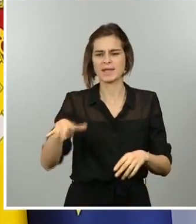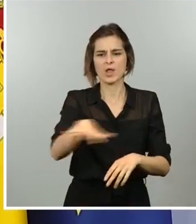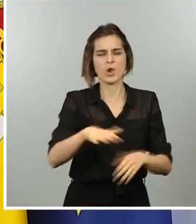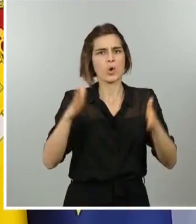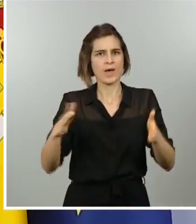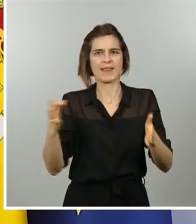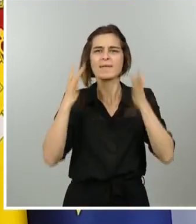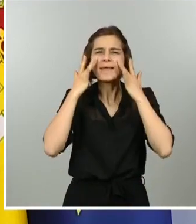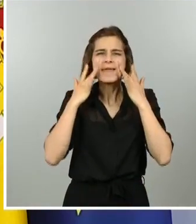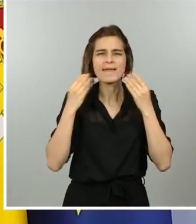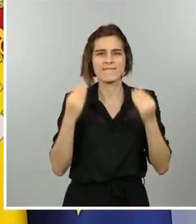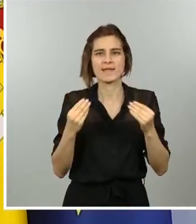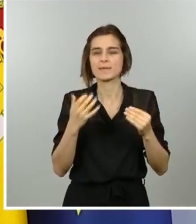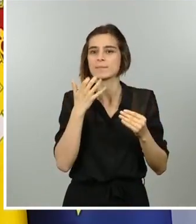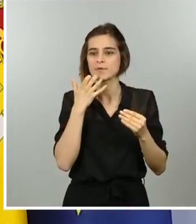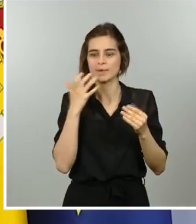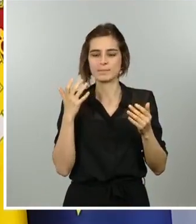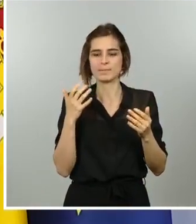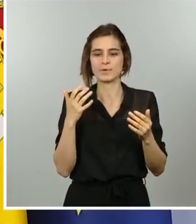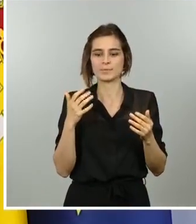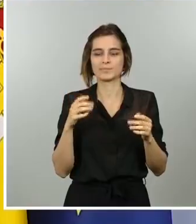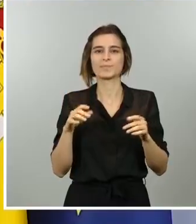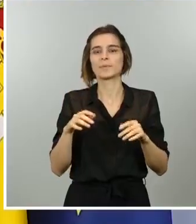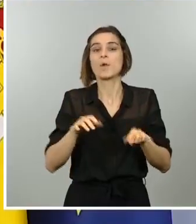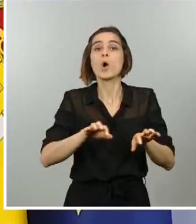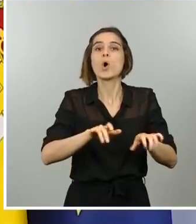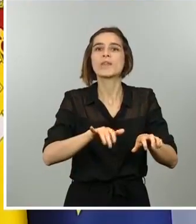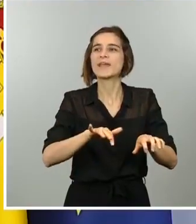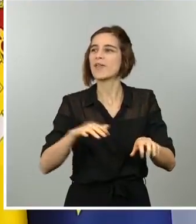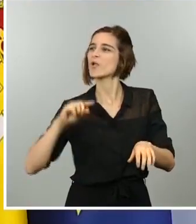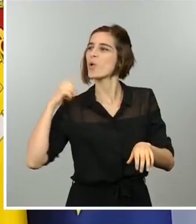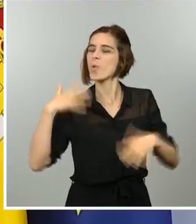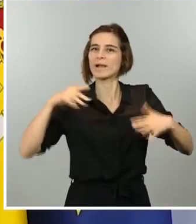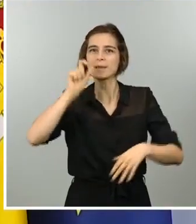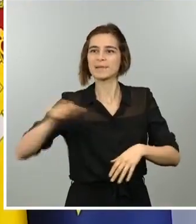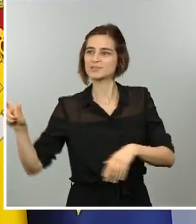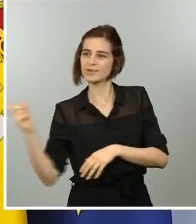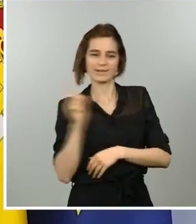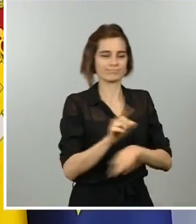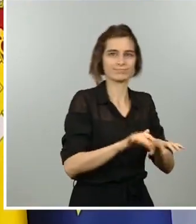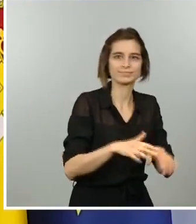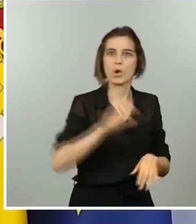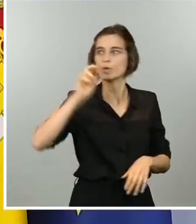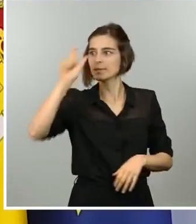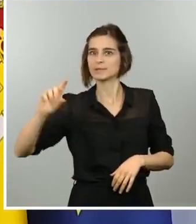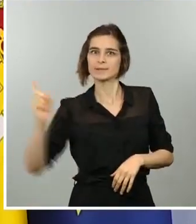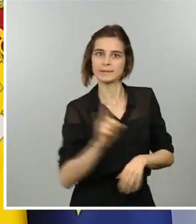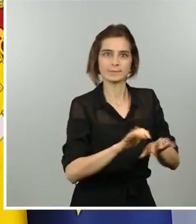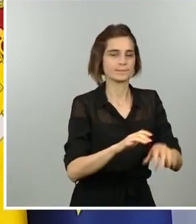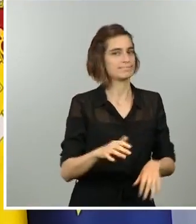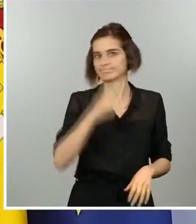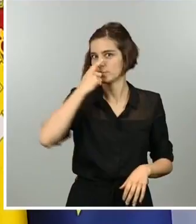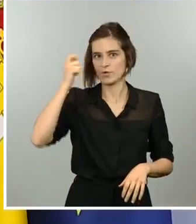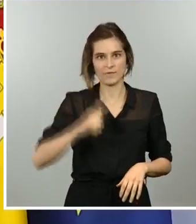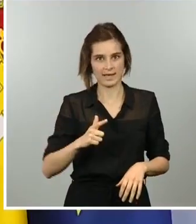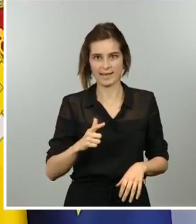usar medios informáticos que sean de uso colectivo, por tanto que se tengan que usar los medios informáticos que el propio investigador o la persona que haga la consulta